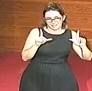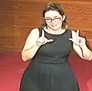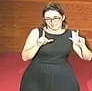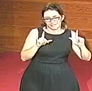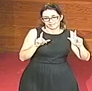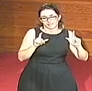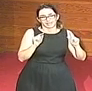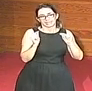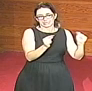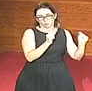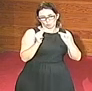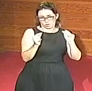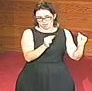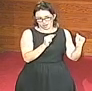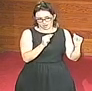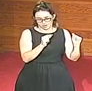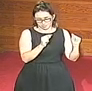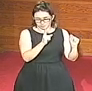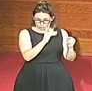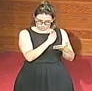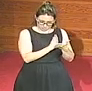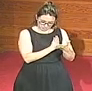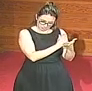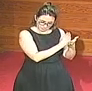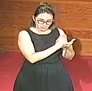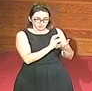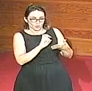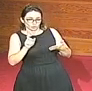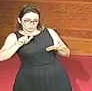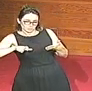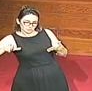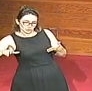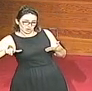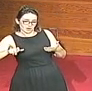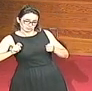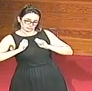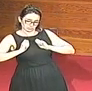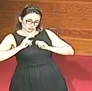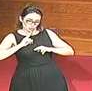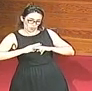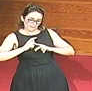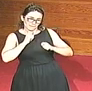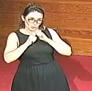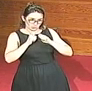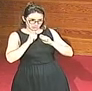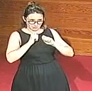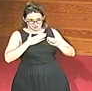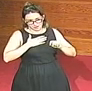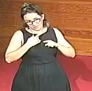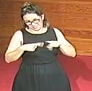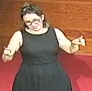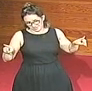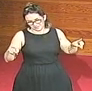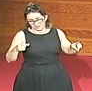en tertulias, y lo que los periodistas honestos llamamos periodistas. Es decir, yo no me asimilaría en ningún momento